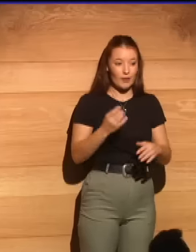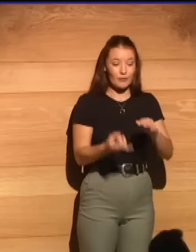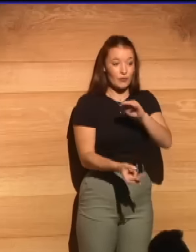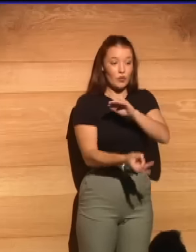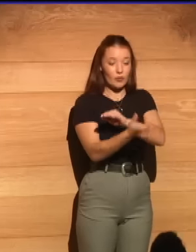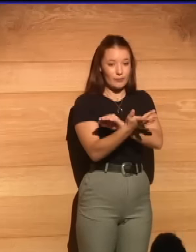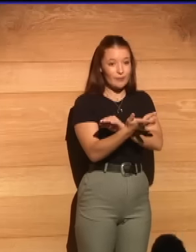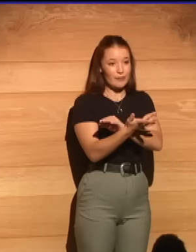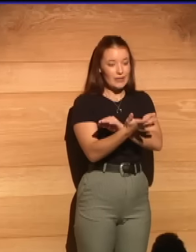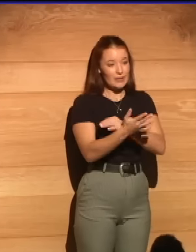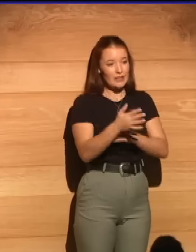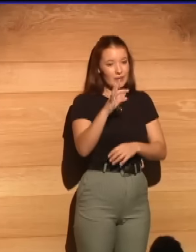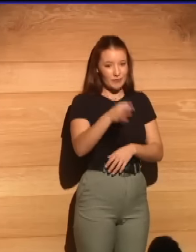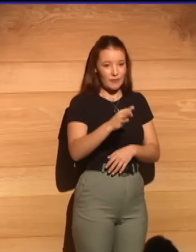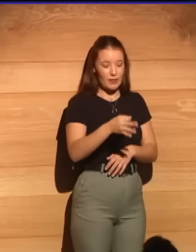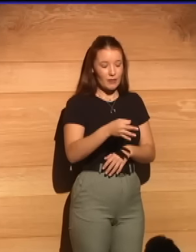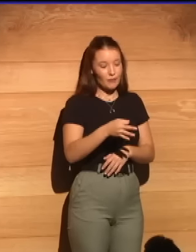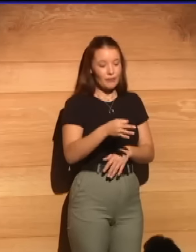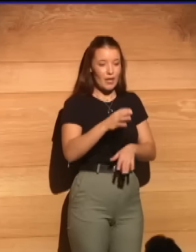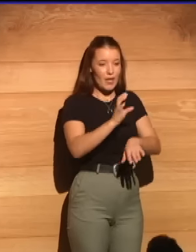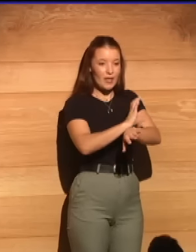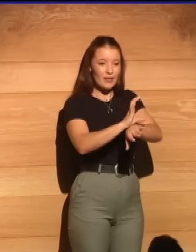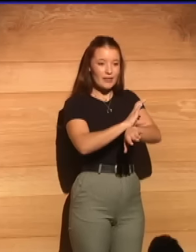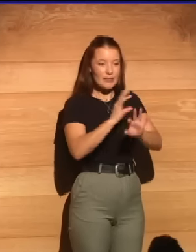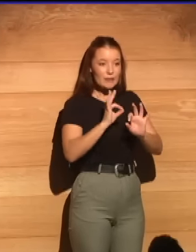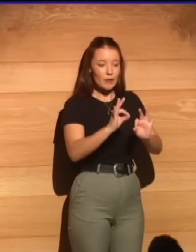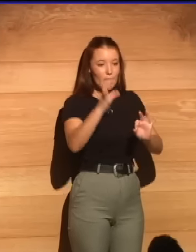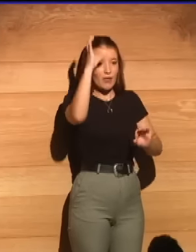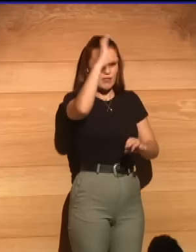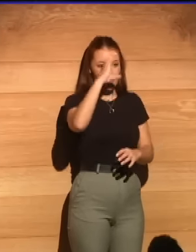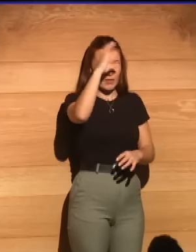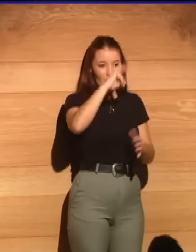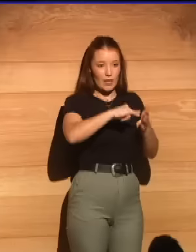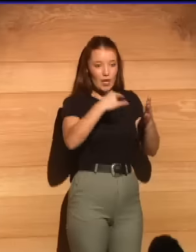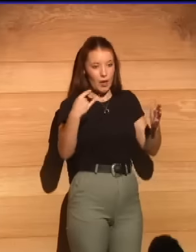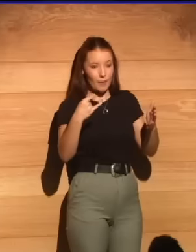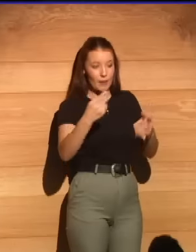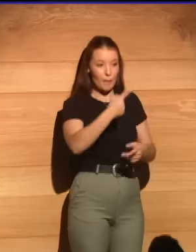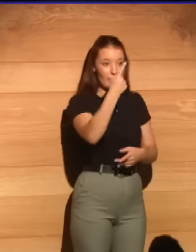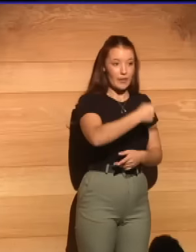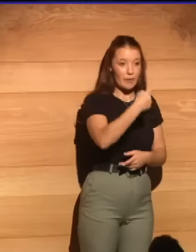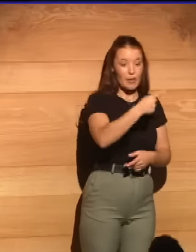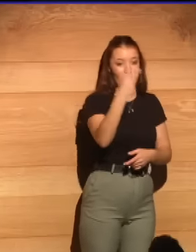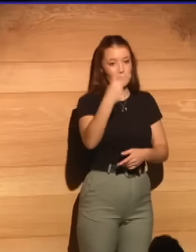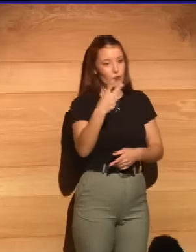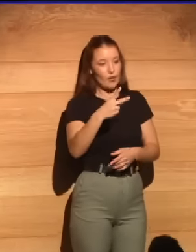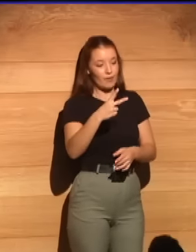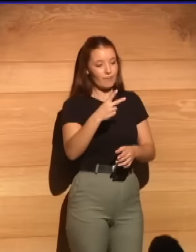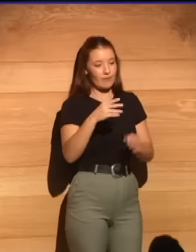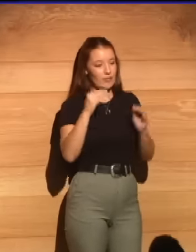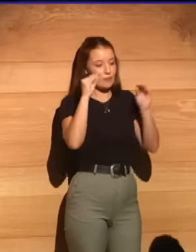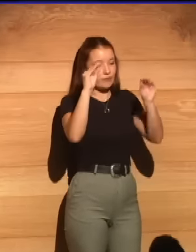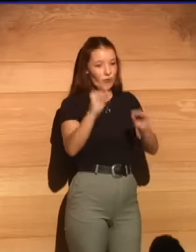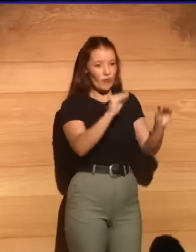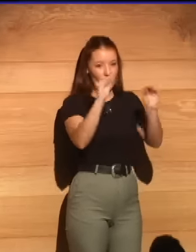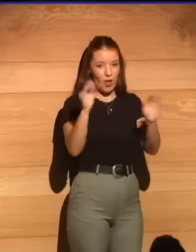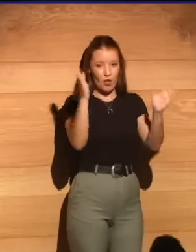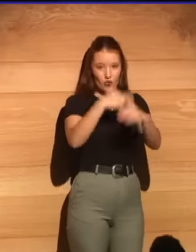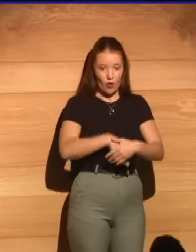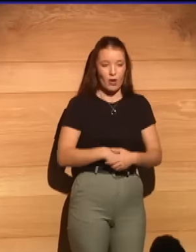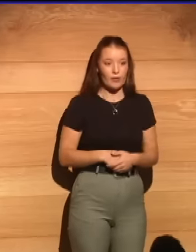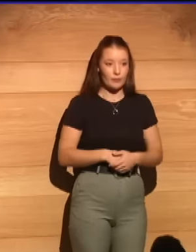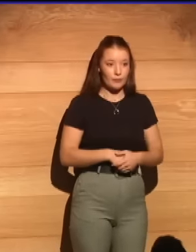se enseñan bien las carreras de ciencias en primaria y secundaria. De hecho, hay un gap de 3-5 años donde las niñas se desmotivan